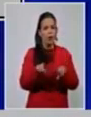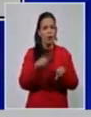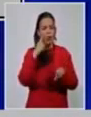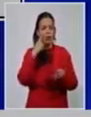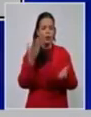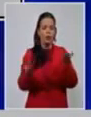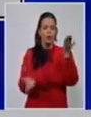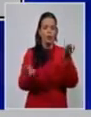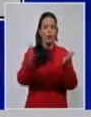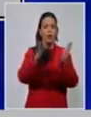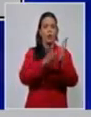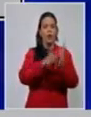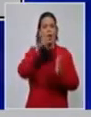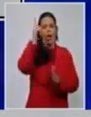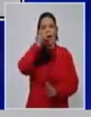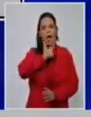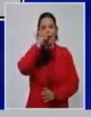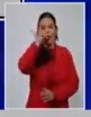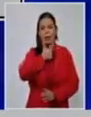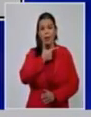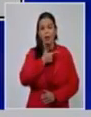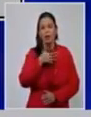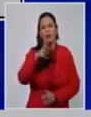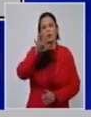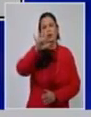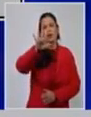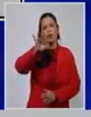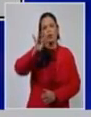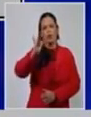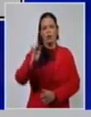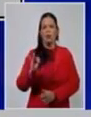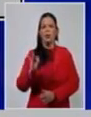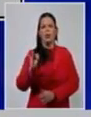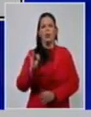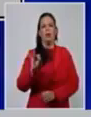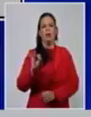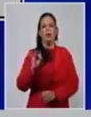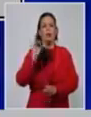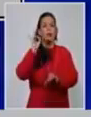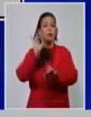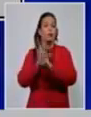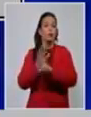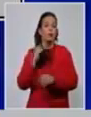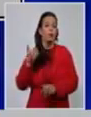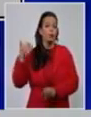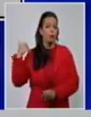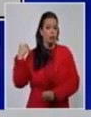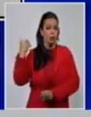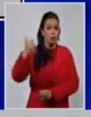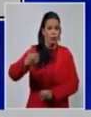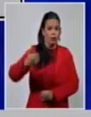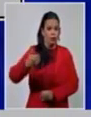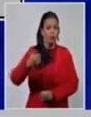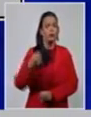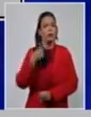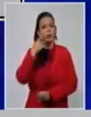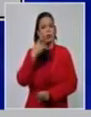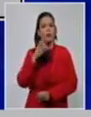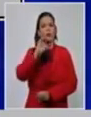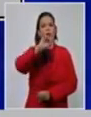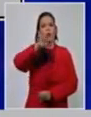abril, que fueron 57. Una tasa de 0,48 en enero, lo